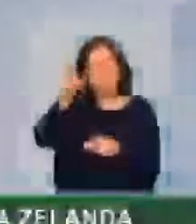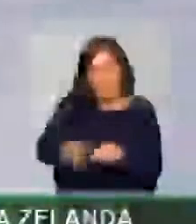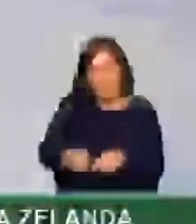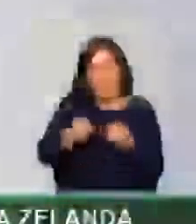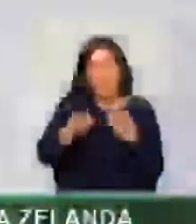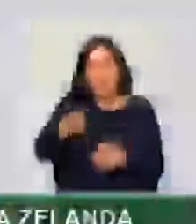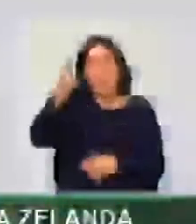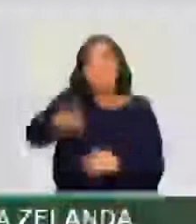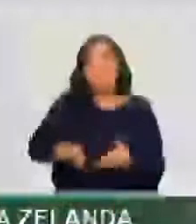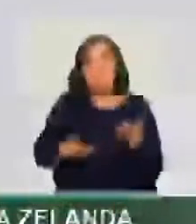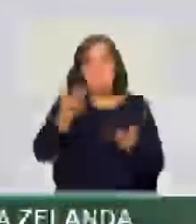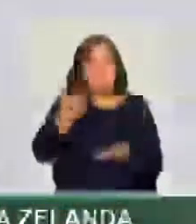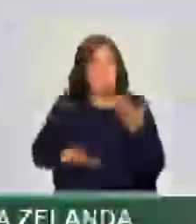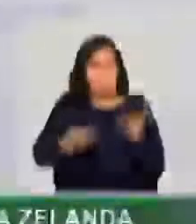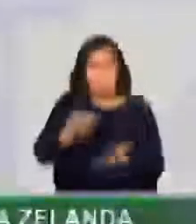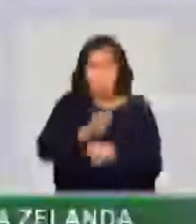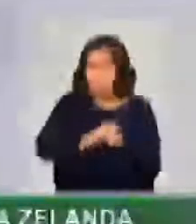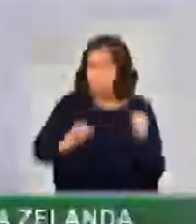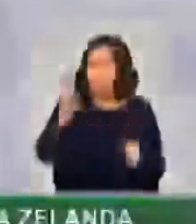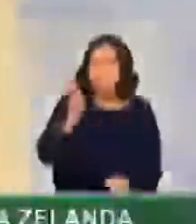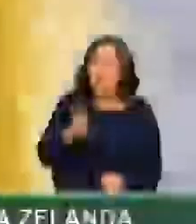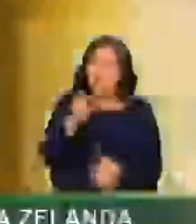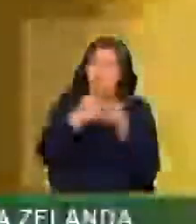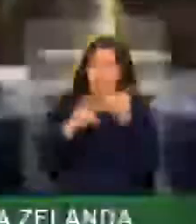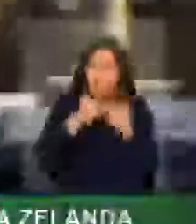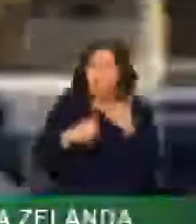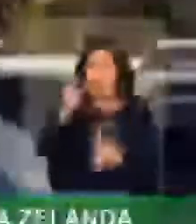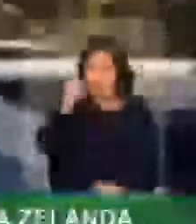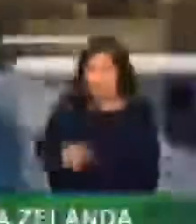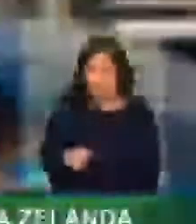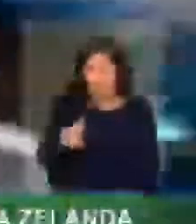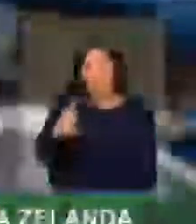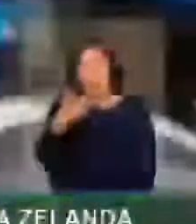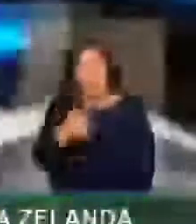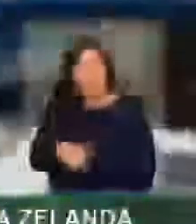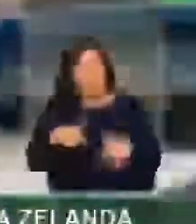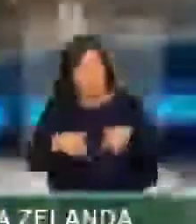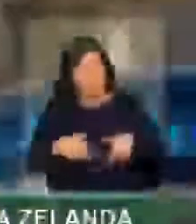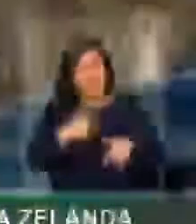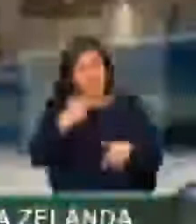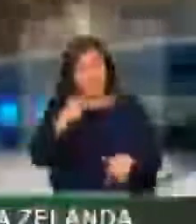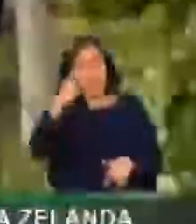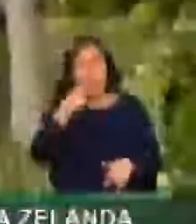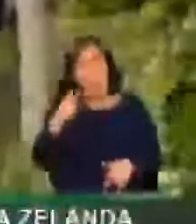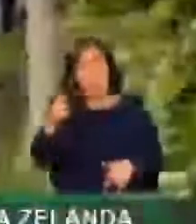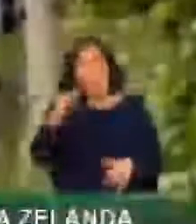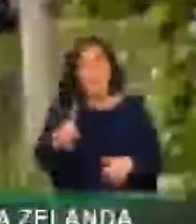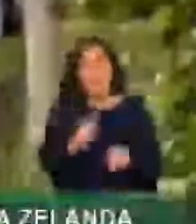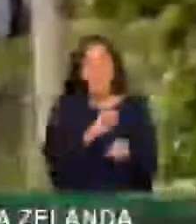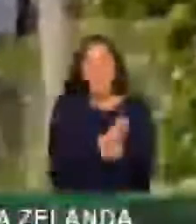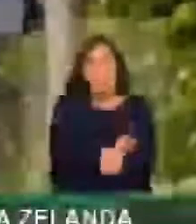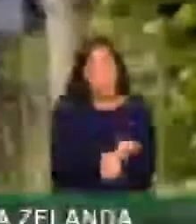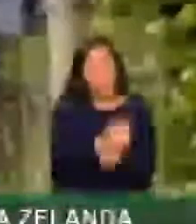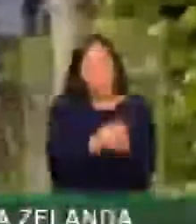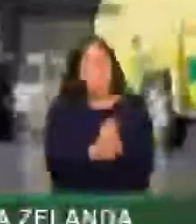judicial anterior prohíbe la difusión de informaciones sobre él. La gobernante precisó, sin embargo, que el hombre estuvo detenido pero fue liberado porque no